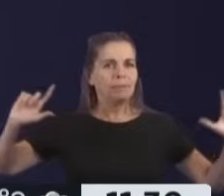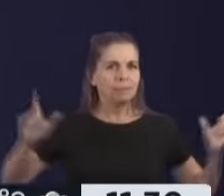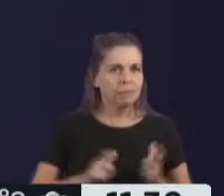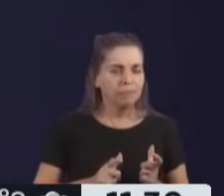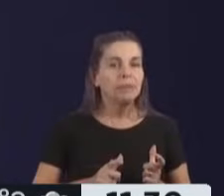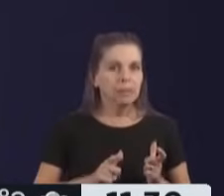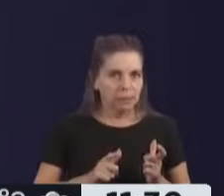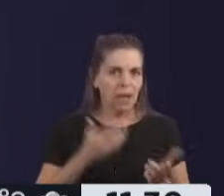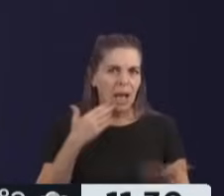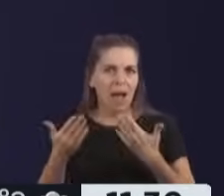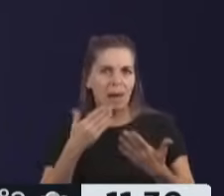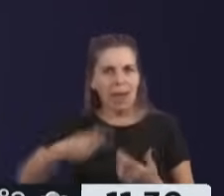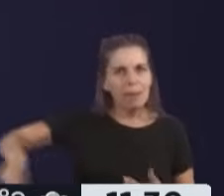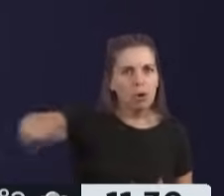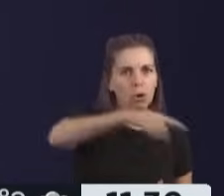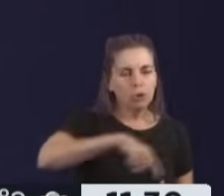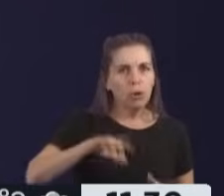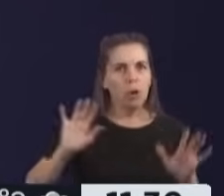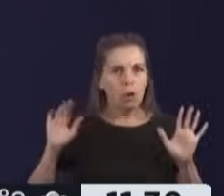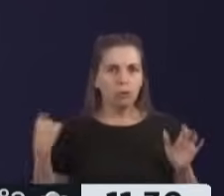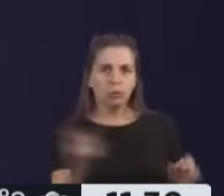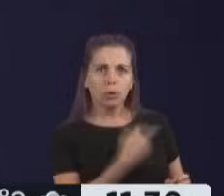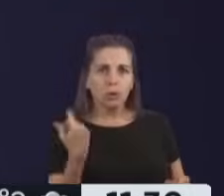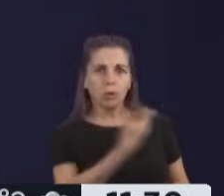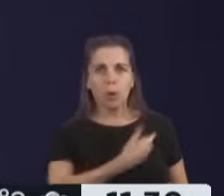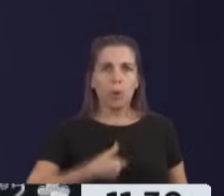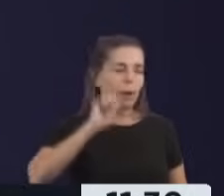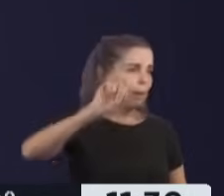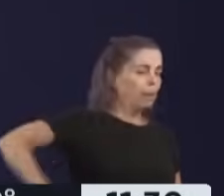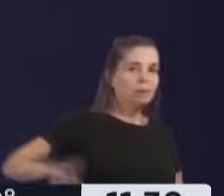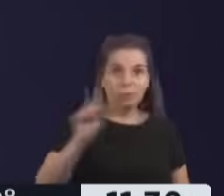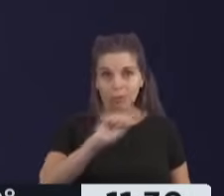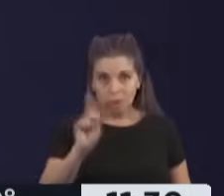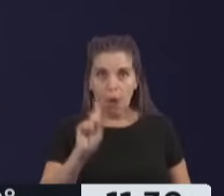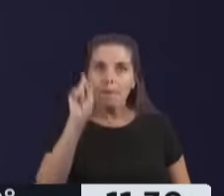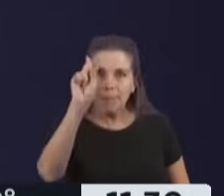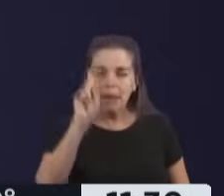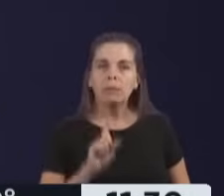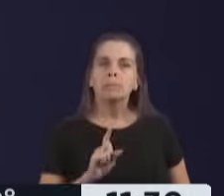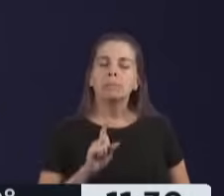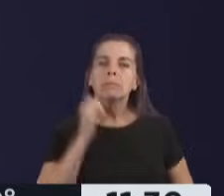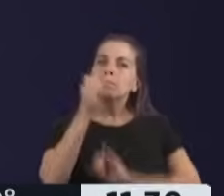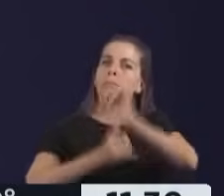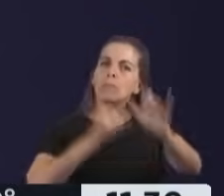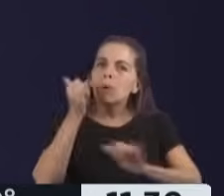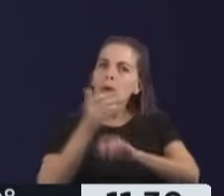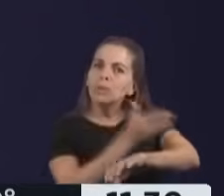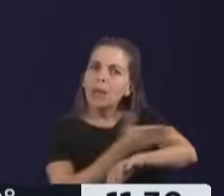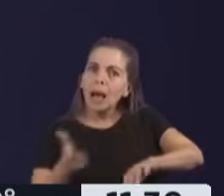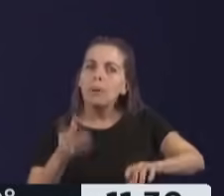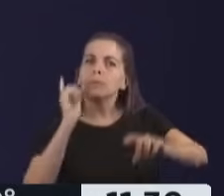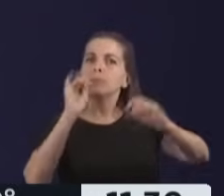acá. Nosotros la realidad no la negamos, la diferencia es que la empezamos a contar, digamos, ¿no?